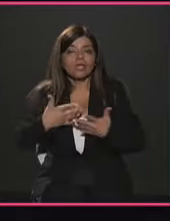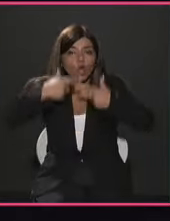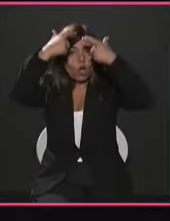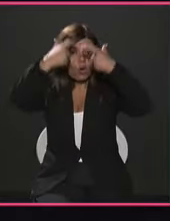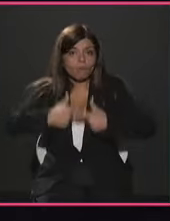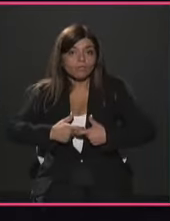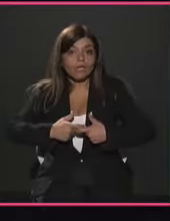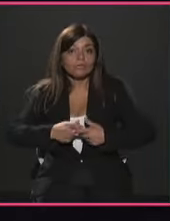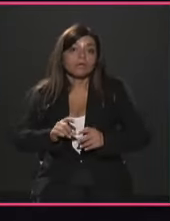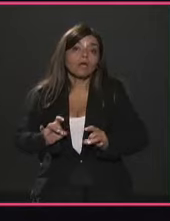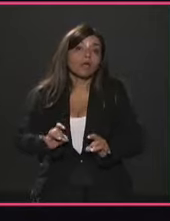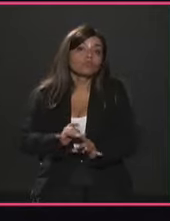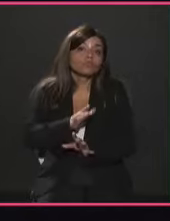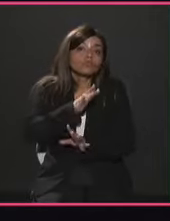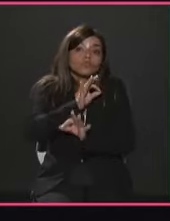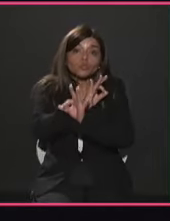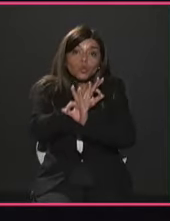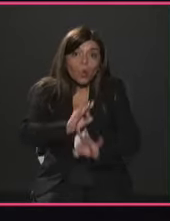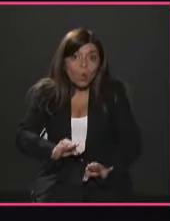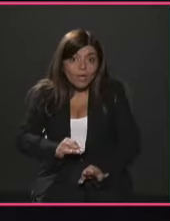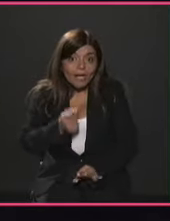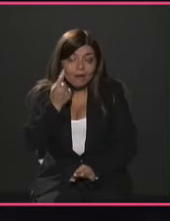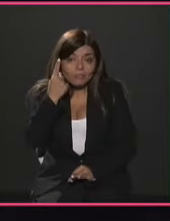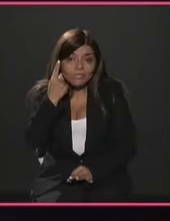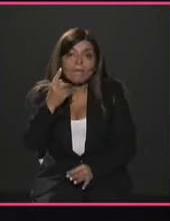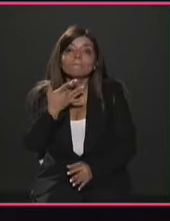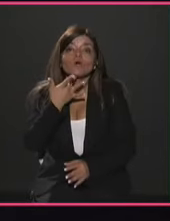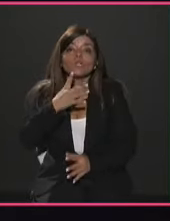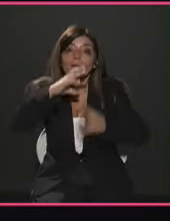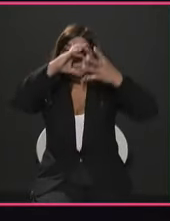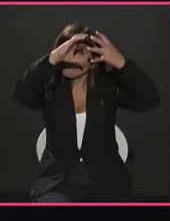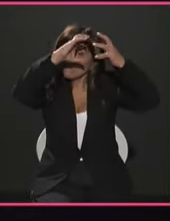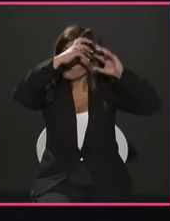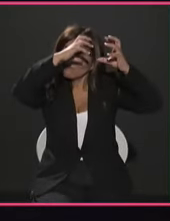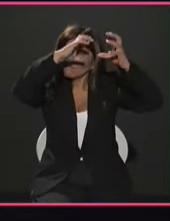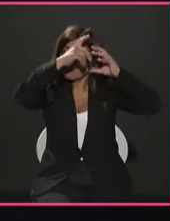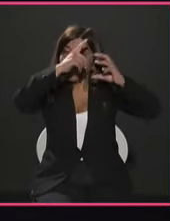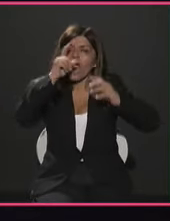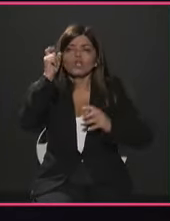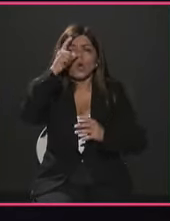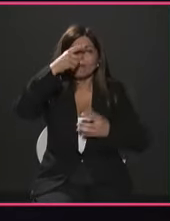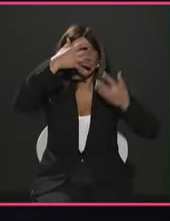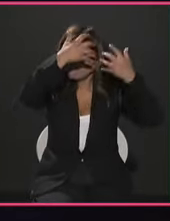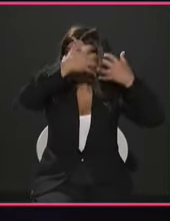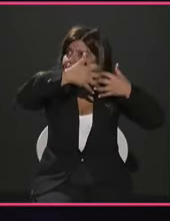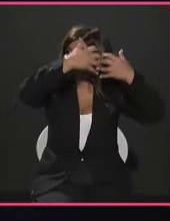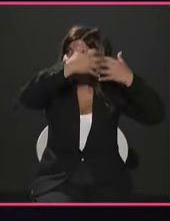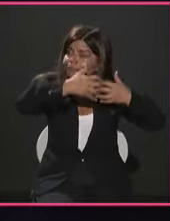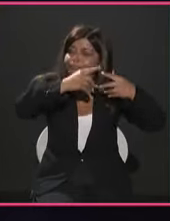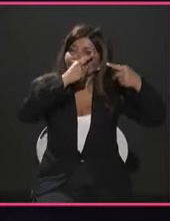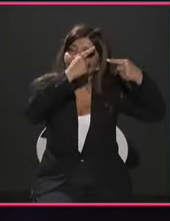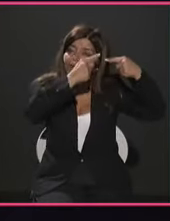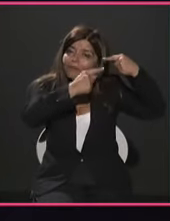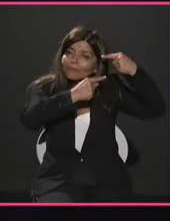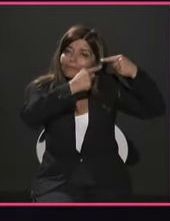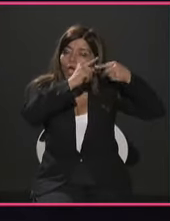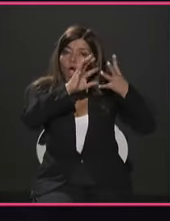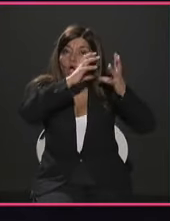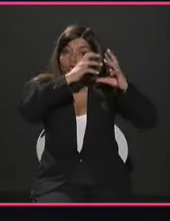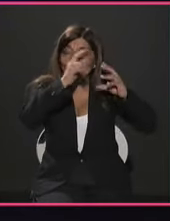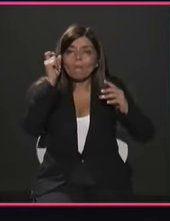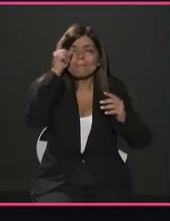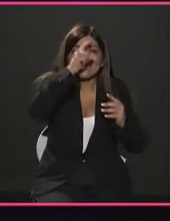sabremos debido a que los cerebros son muy complicados los cerebros son infinitamente más complicados